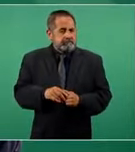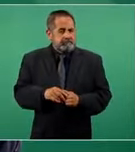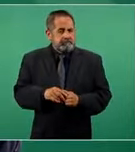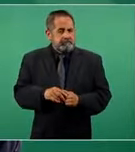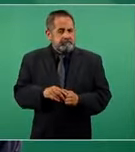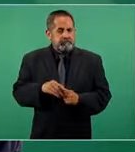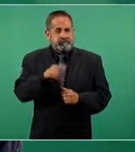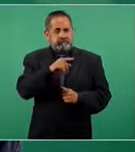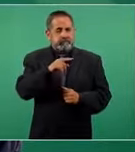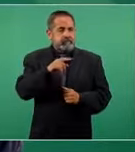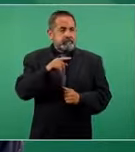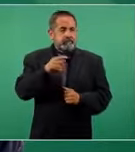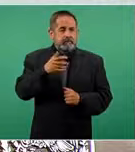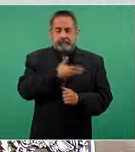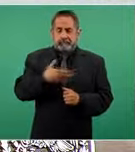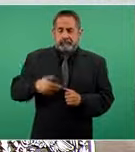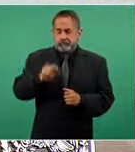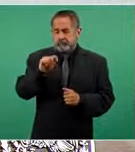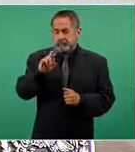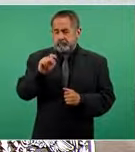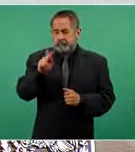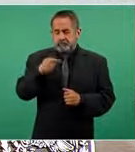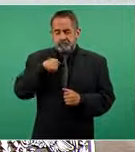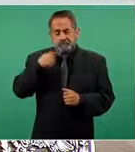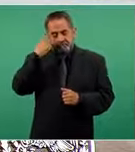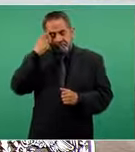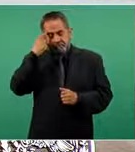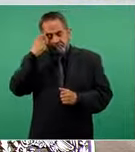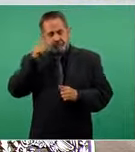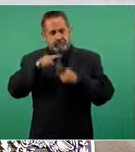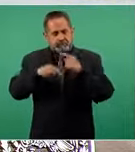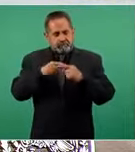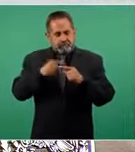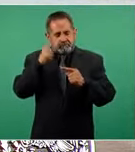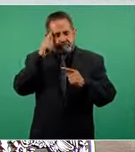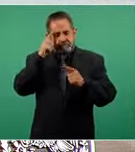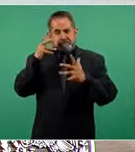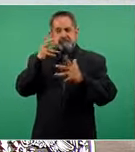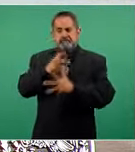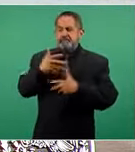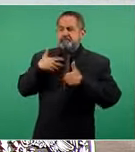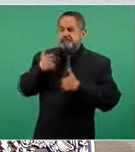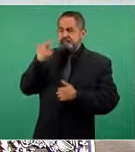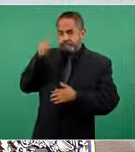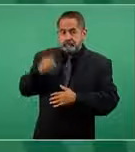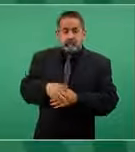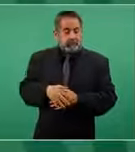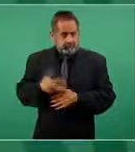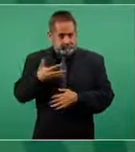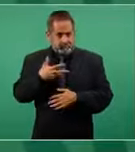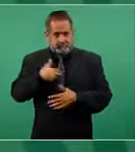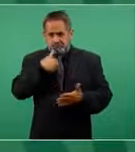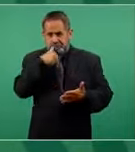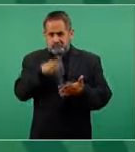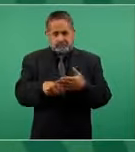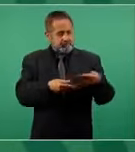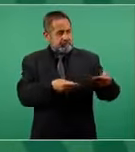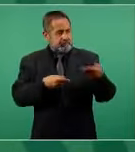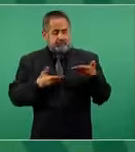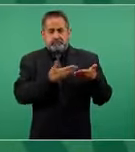el presidente Trump llegó a comprenderlo. Yo tengo cartas del presidente